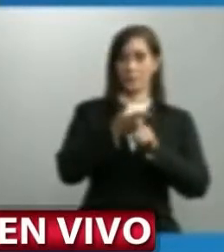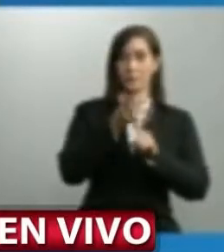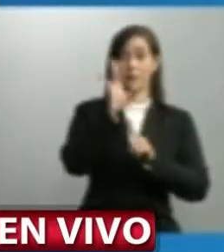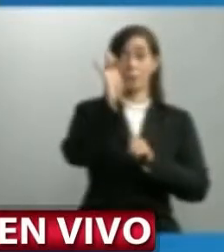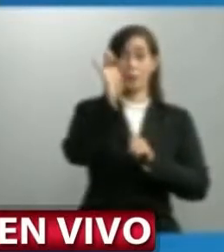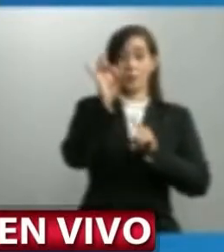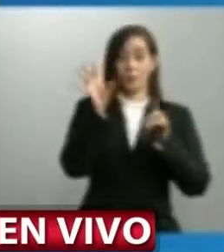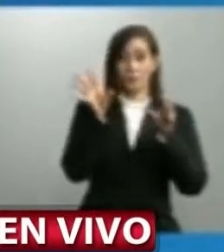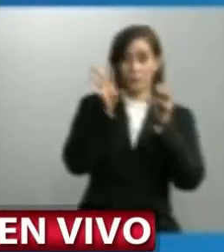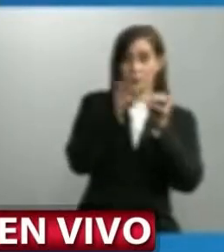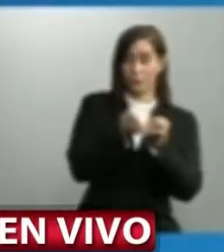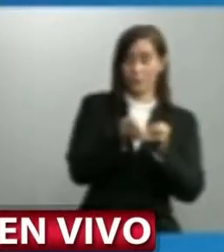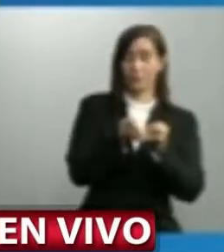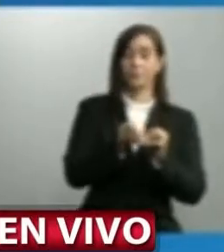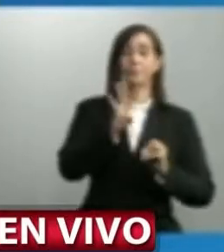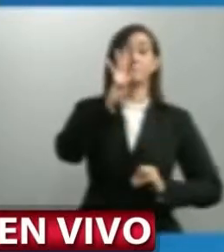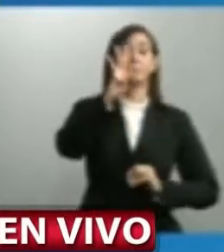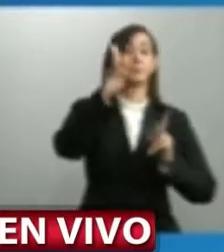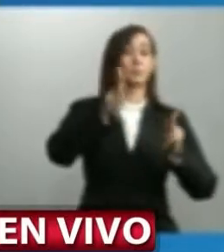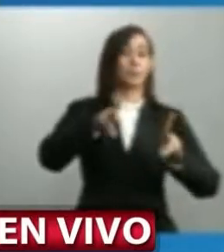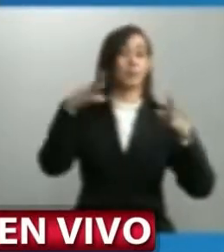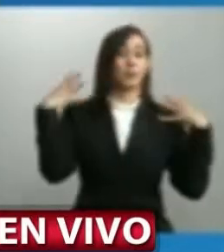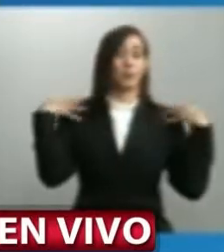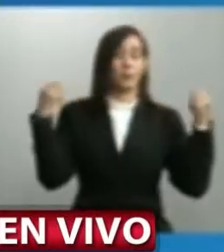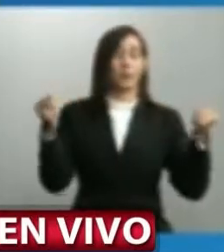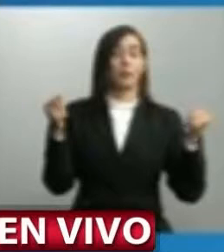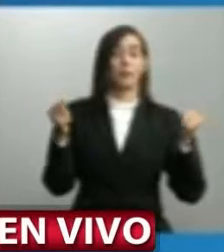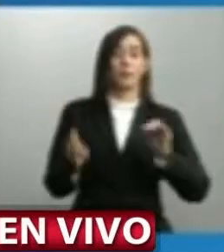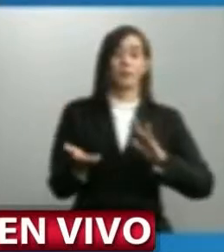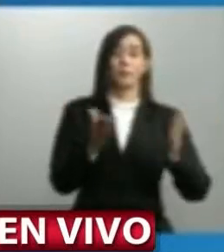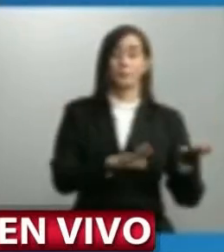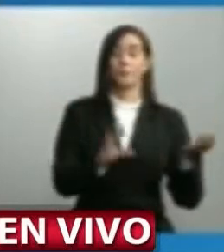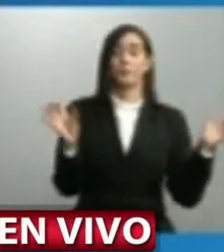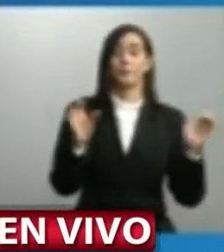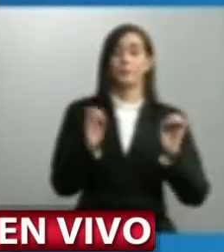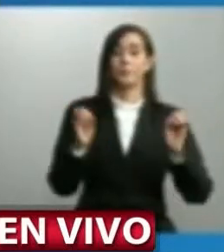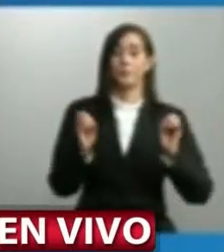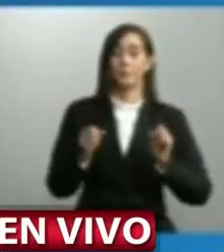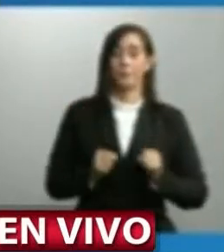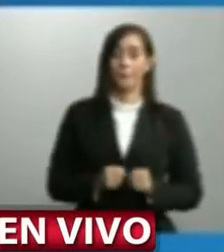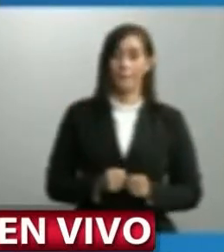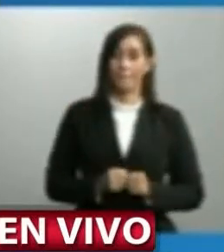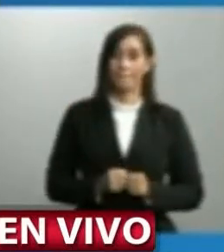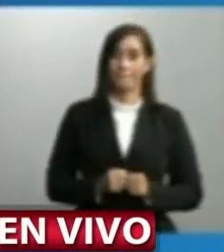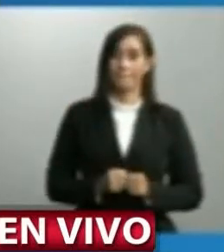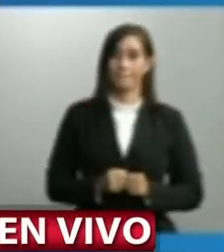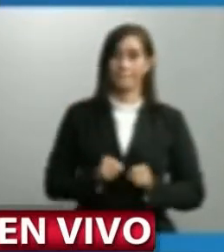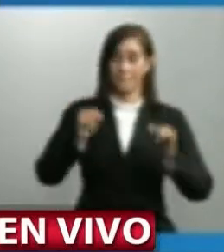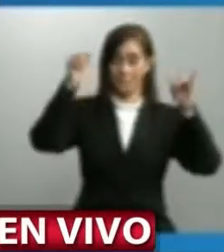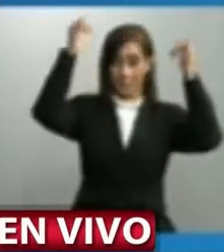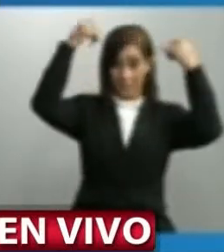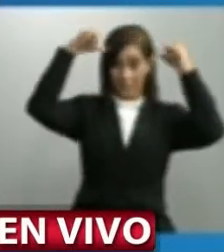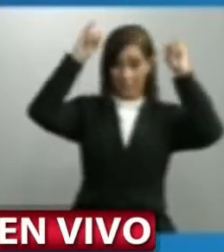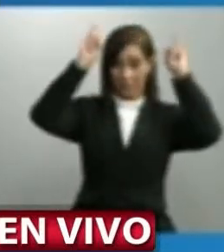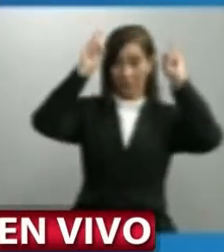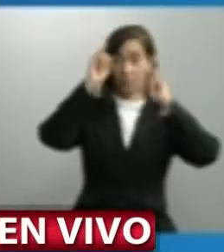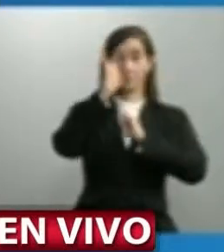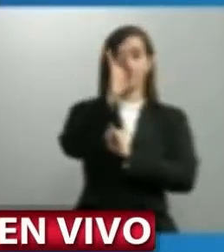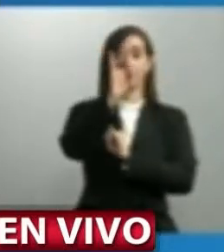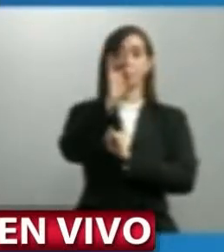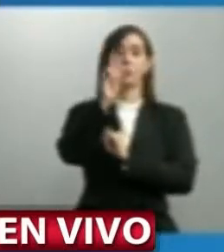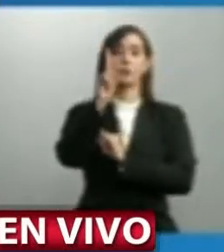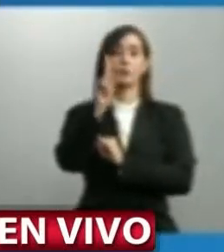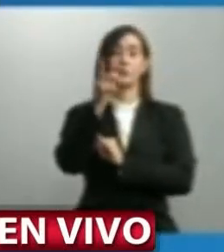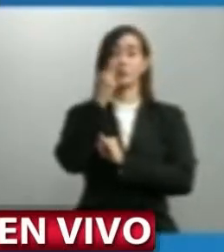8 acumulados, 4 recuperados, 0 fallecimientos. El Ceibo,